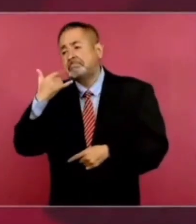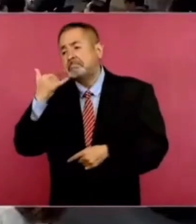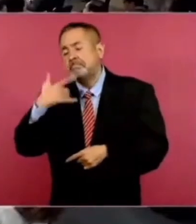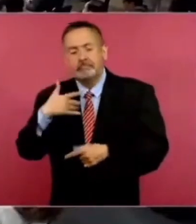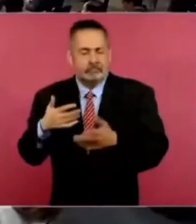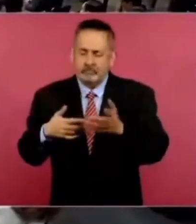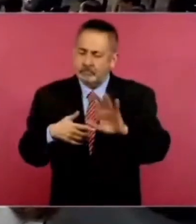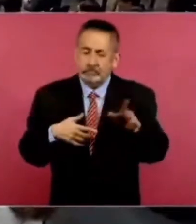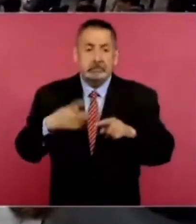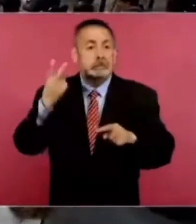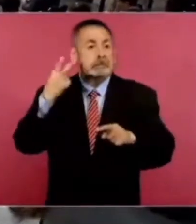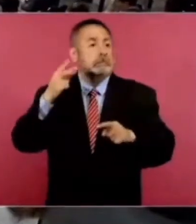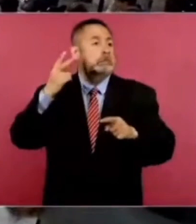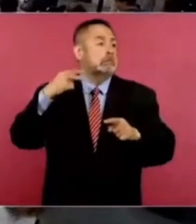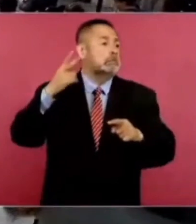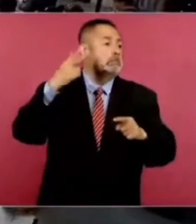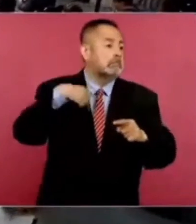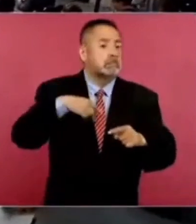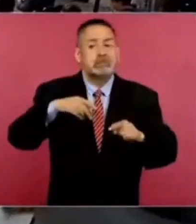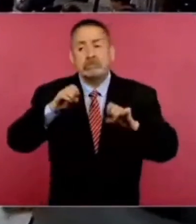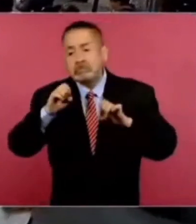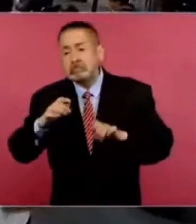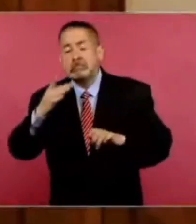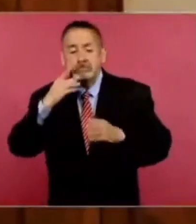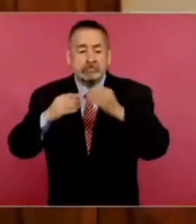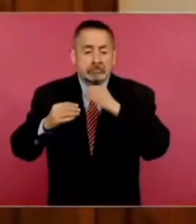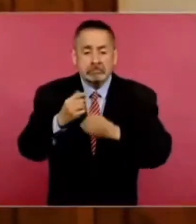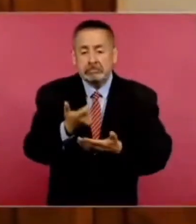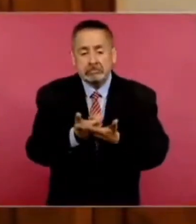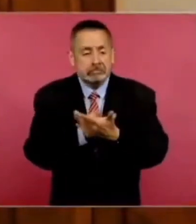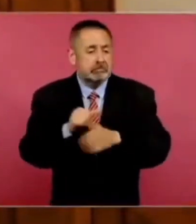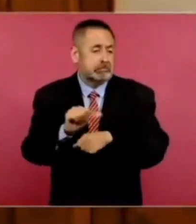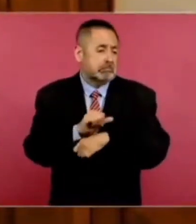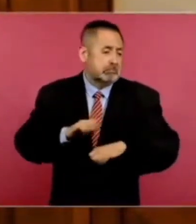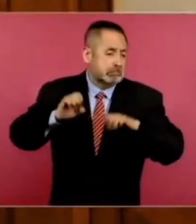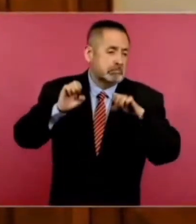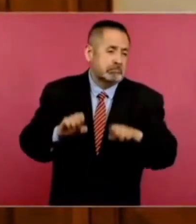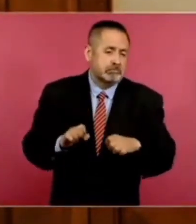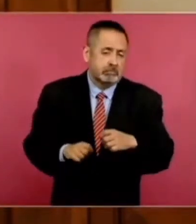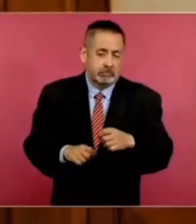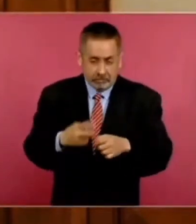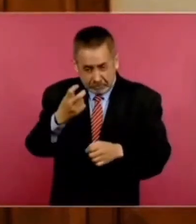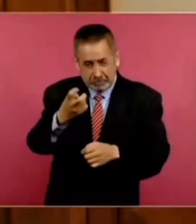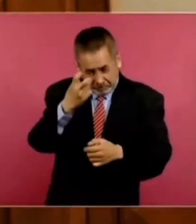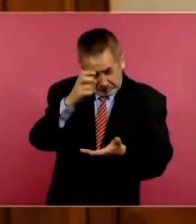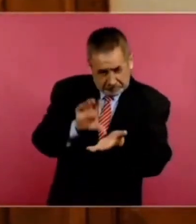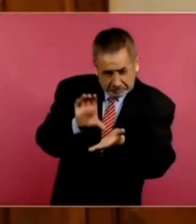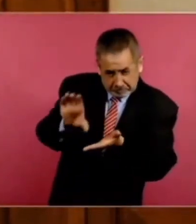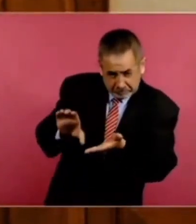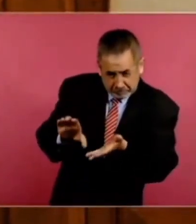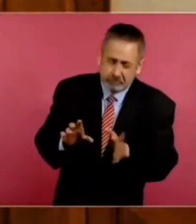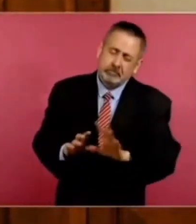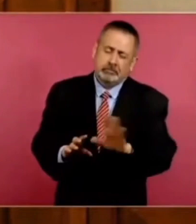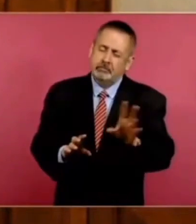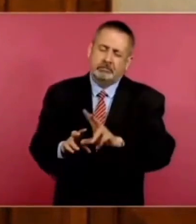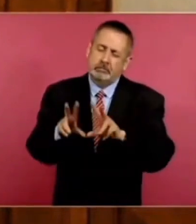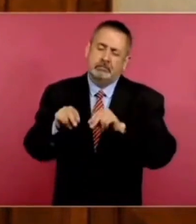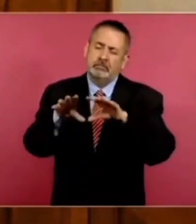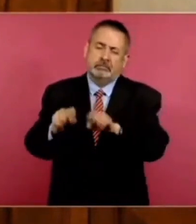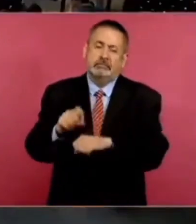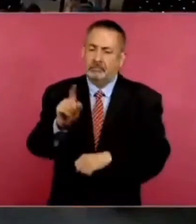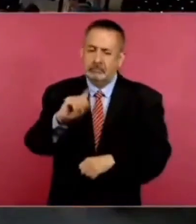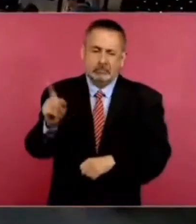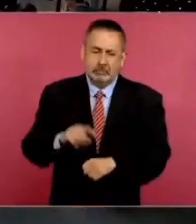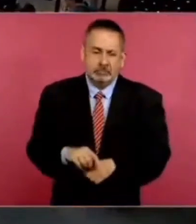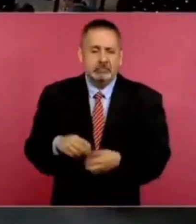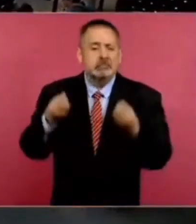y viáticos para todo, y carros último modelo. No, pues así no alcanza. Ahí quedó